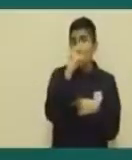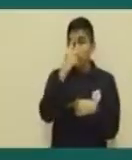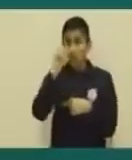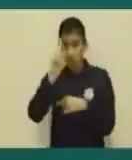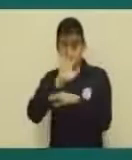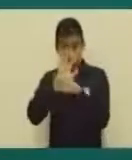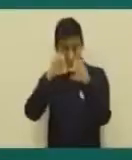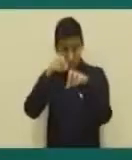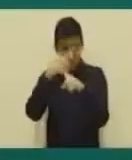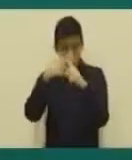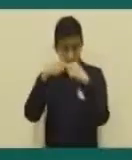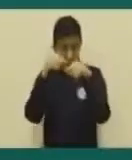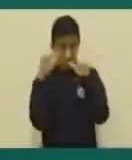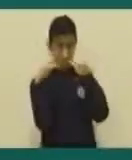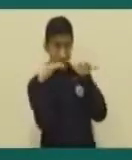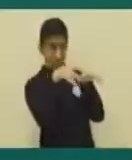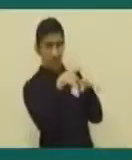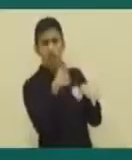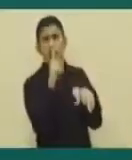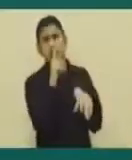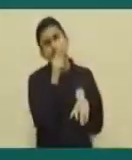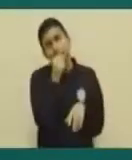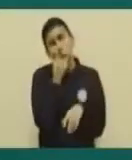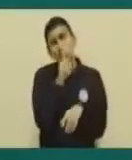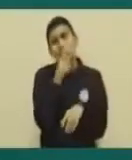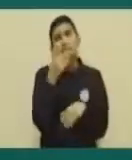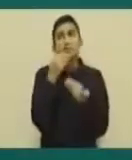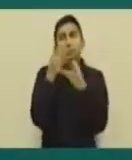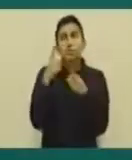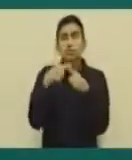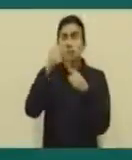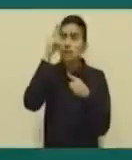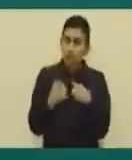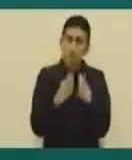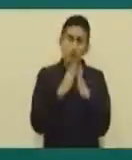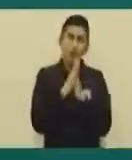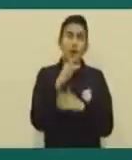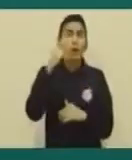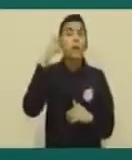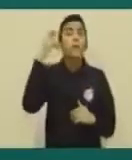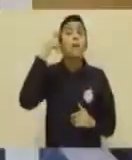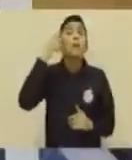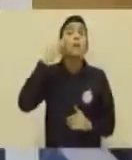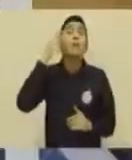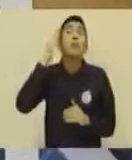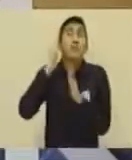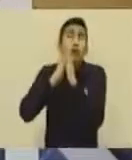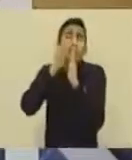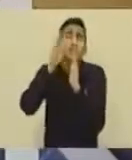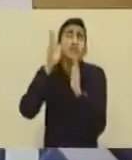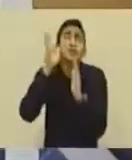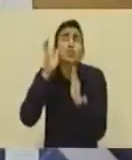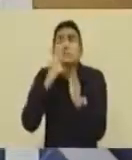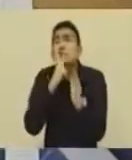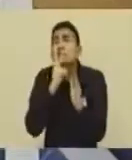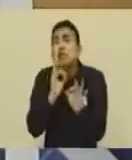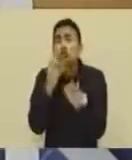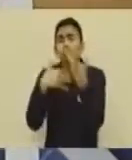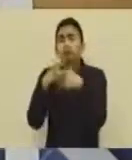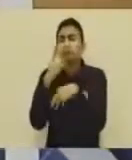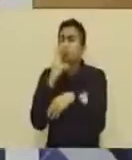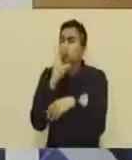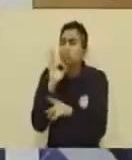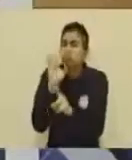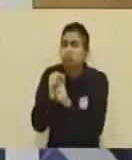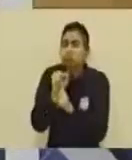estas cosas, cuéntenlas. Y también, padres, por favor, escuchen a sus hijos, pónganle atención, por más mínimo que